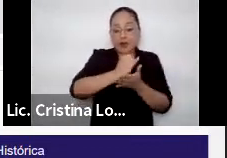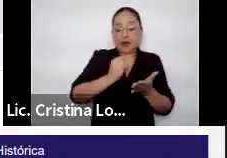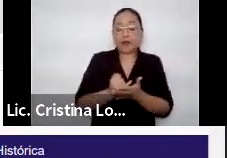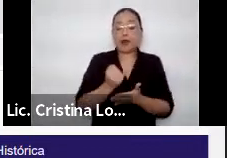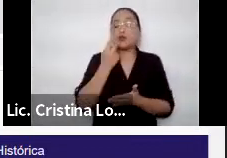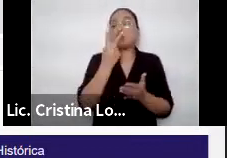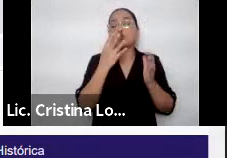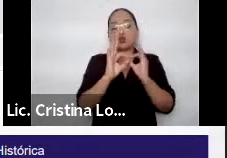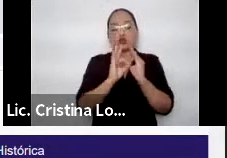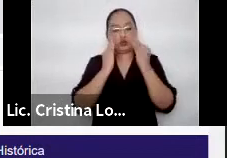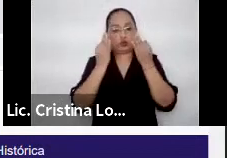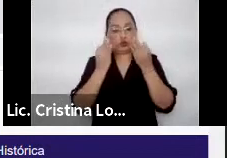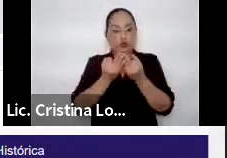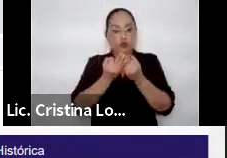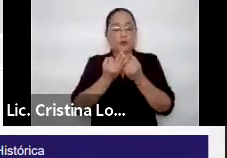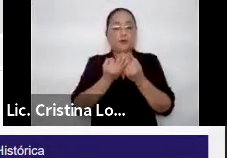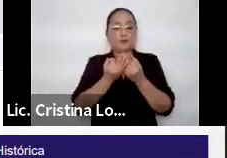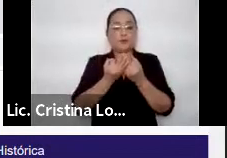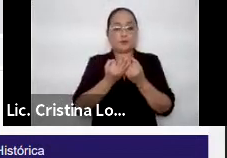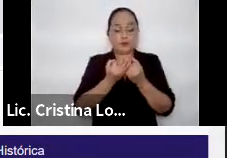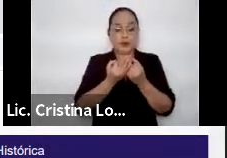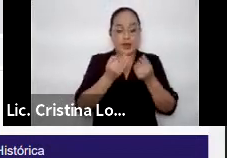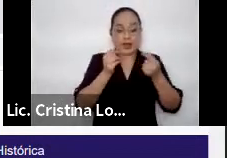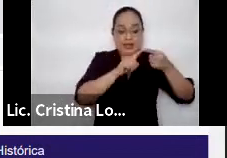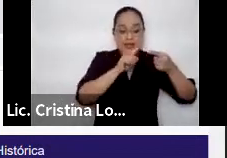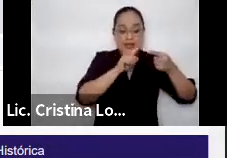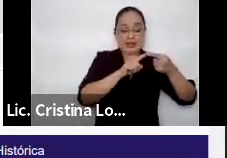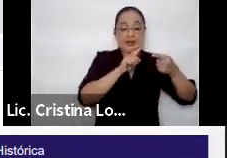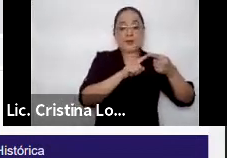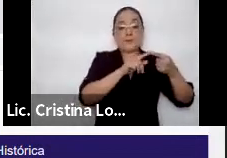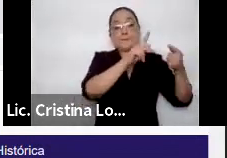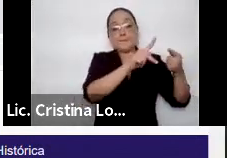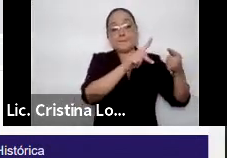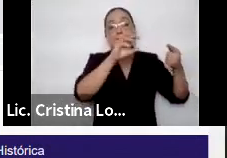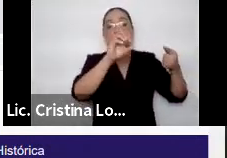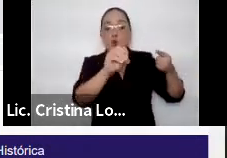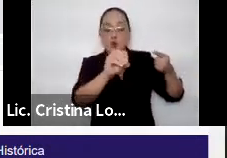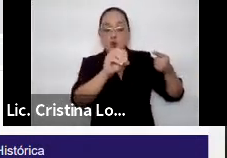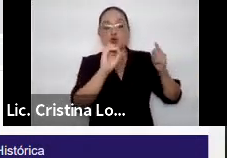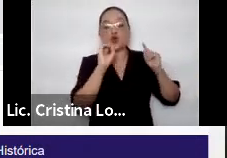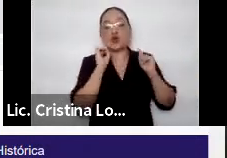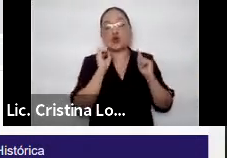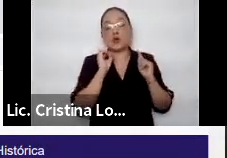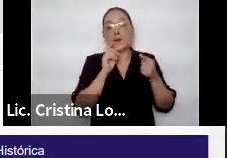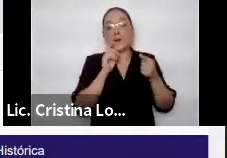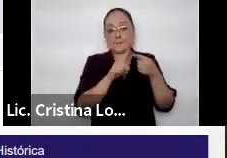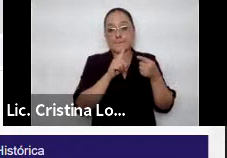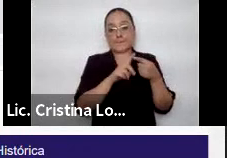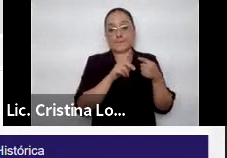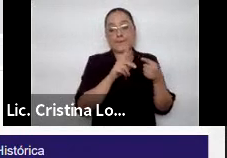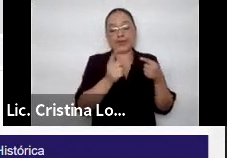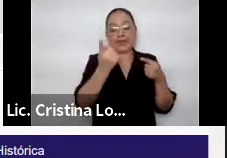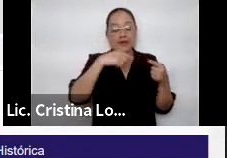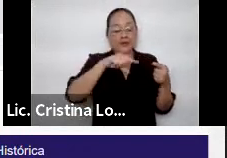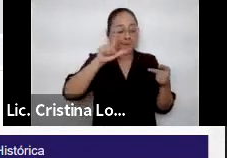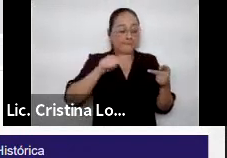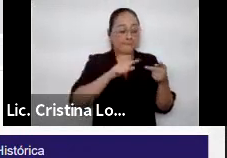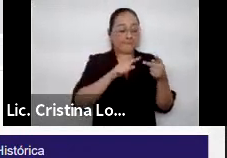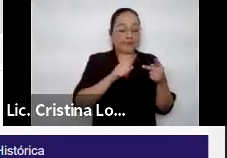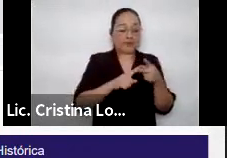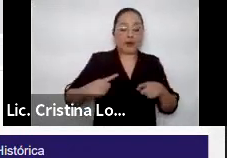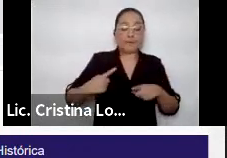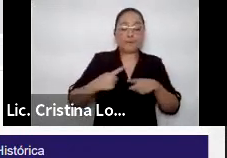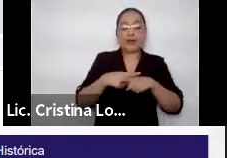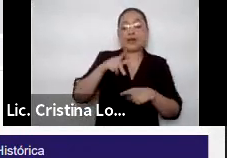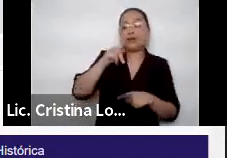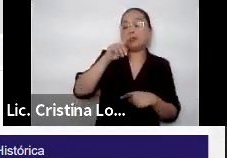sistemas de integración, por el novedoso sistema por precedentes obligatorios y por contradicción